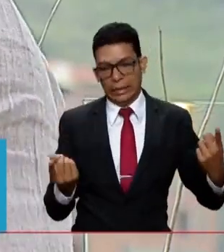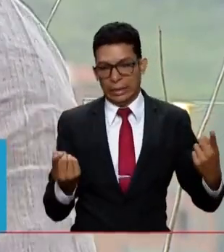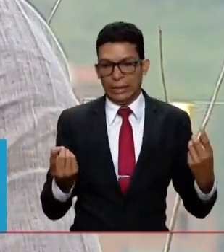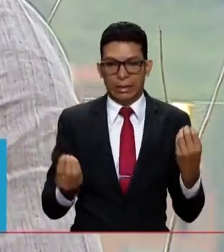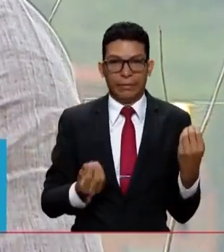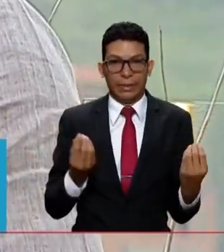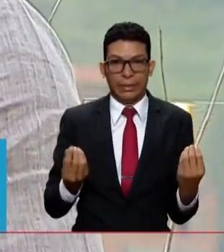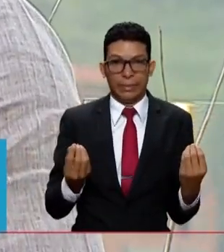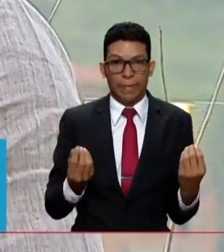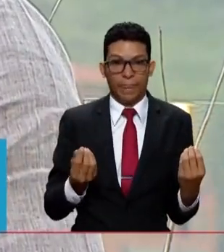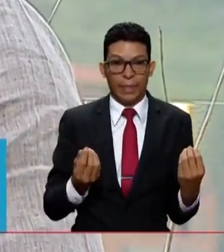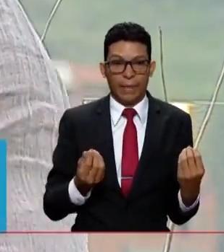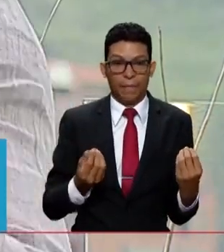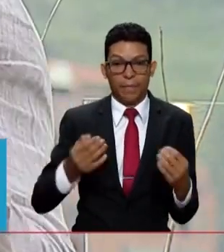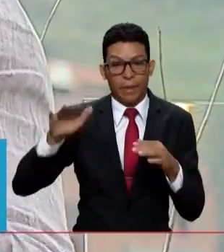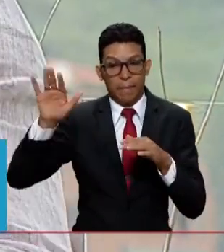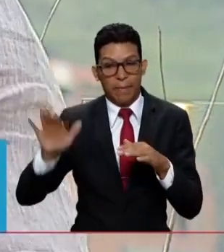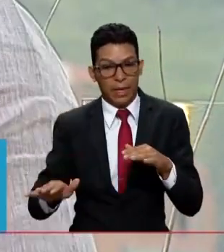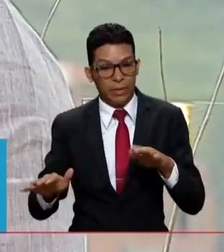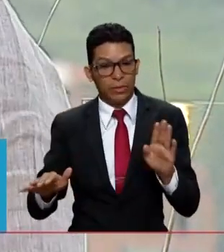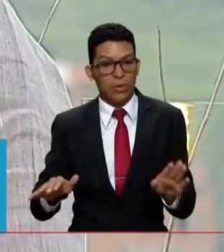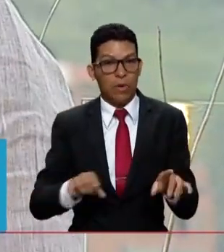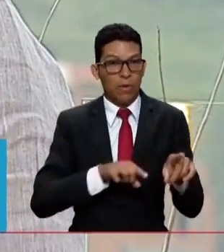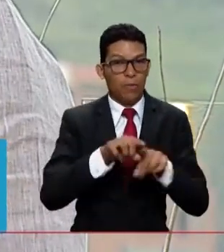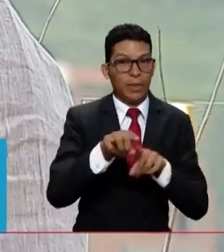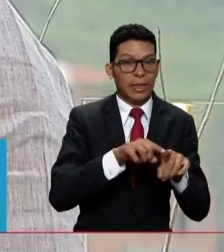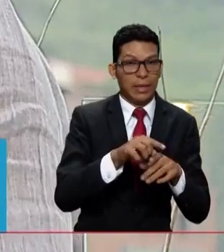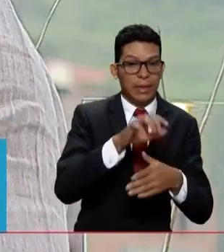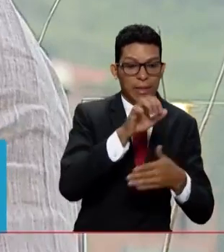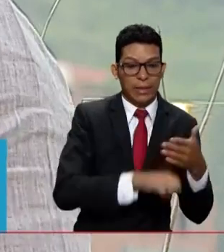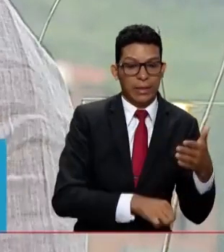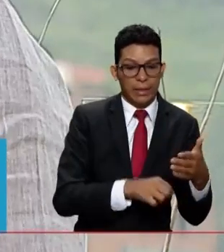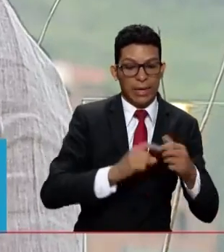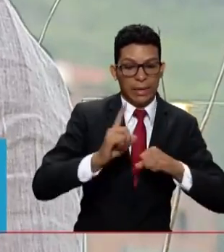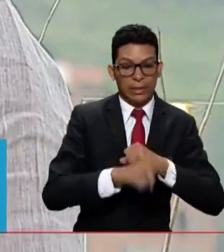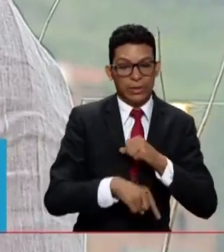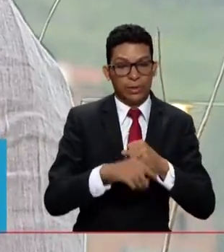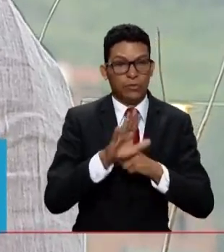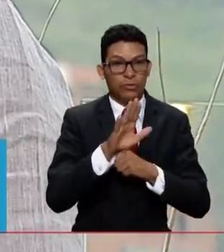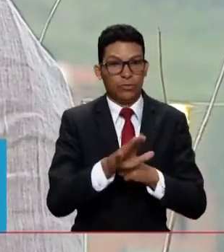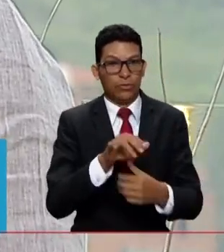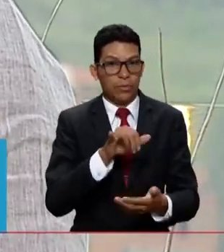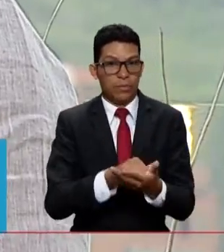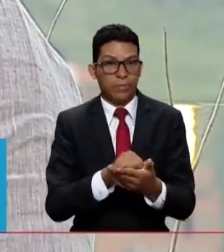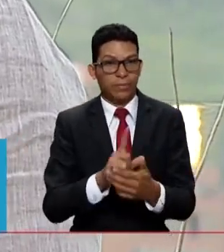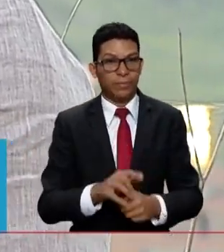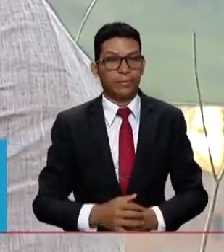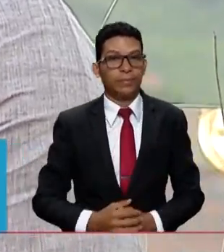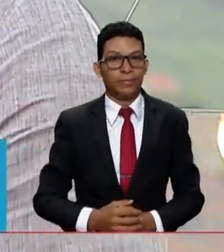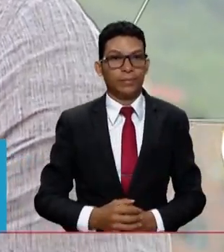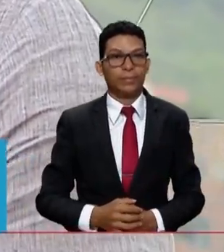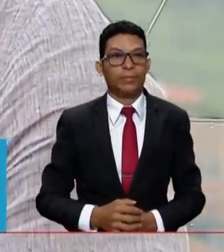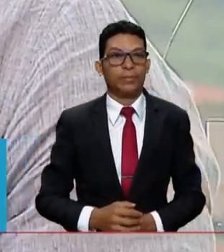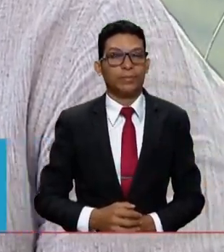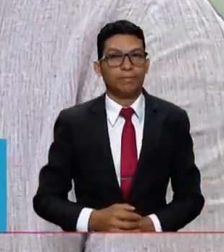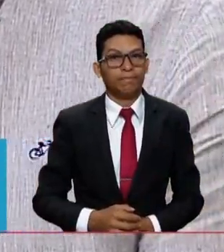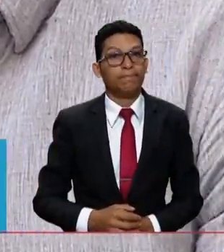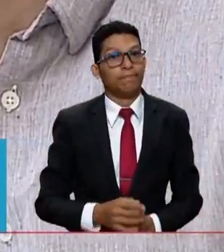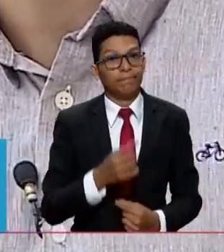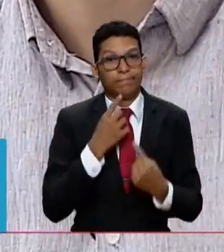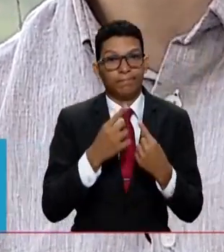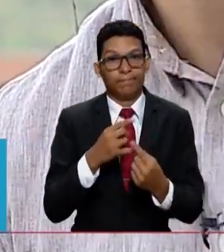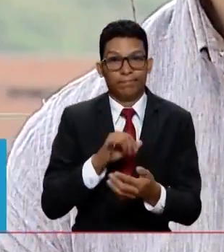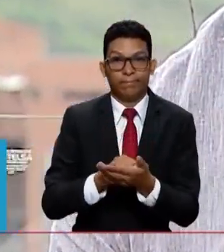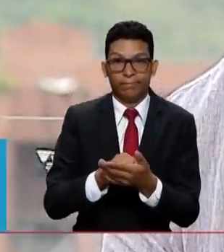bueno, bajo el déficit fiscal o pierdo competitividad y castigo el bolsillo de los colombianos. Según lo que tú nos explicas, pues habría allí